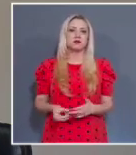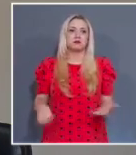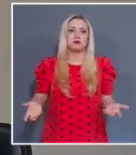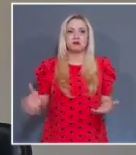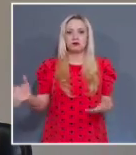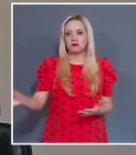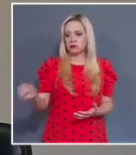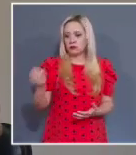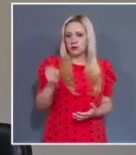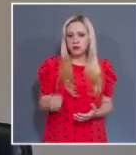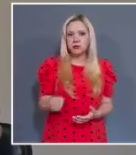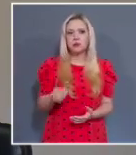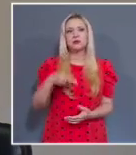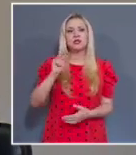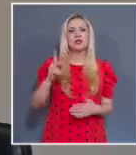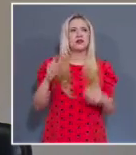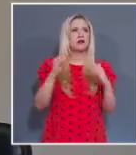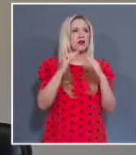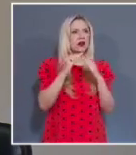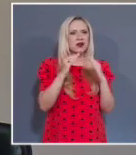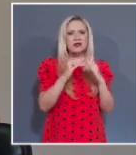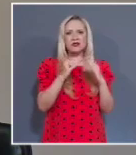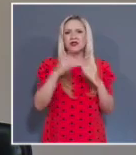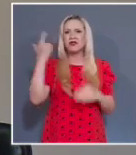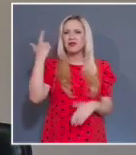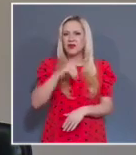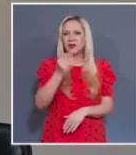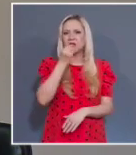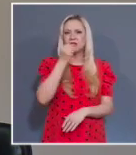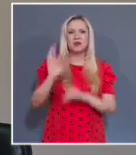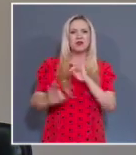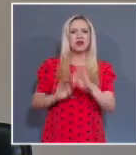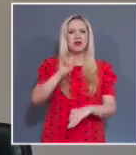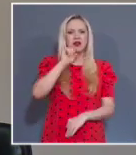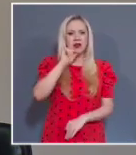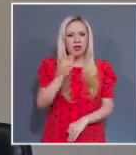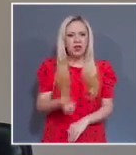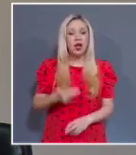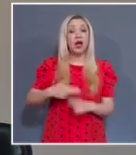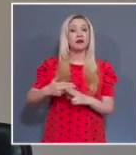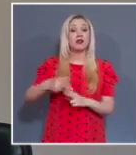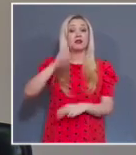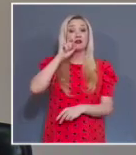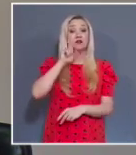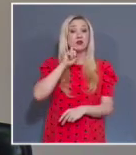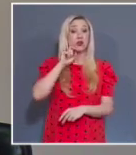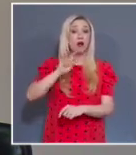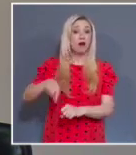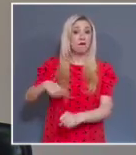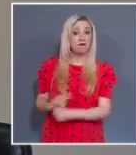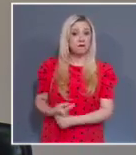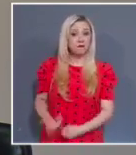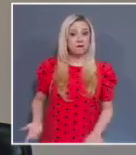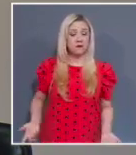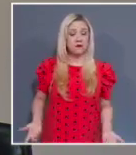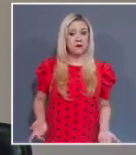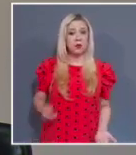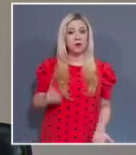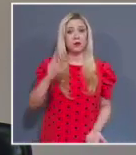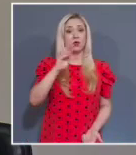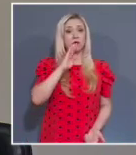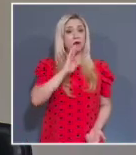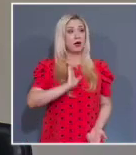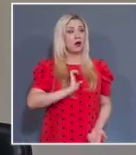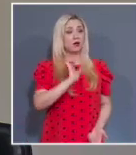condiciones infrahumanas o incluso abusan sexualmente de ellos. Para el canal del Poder Judicial de la